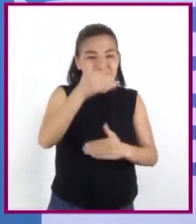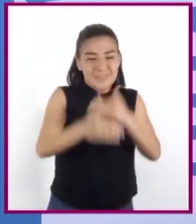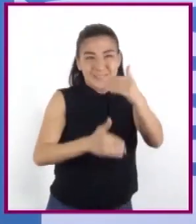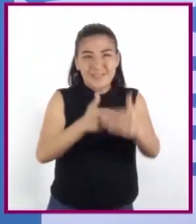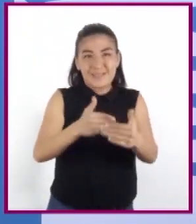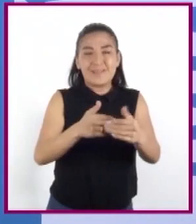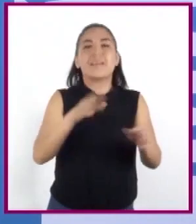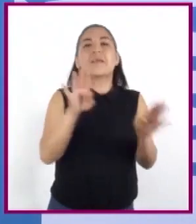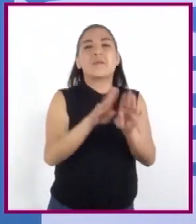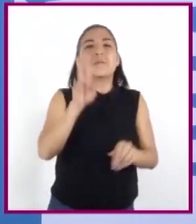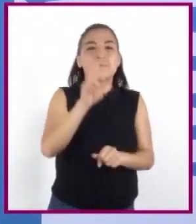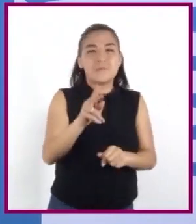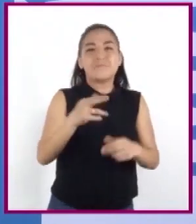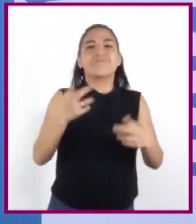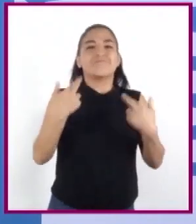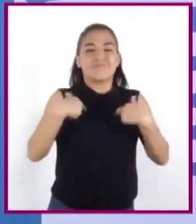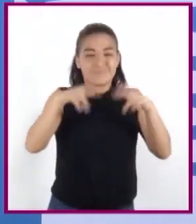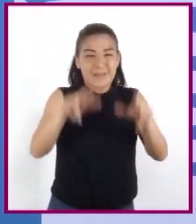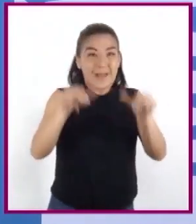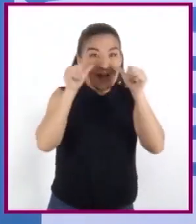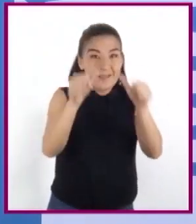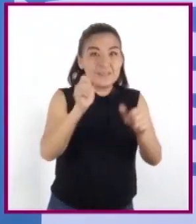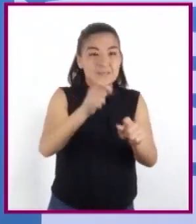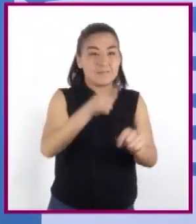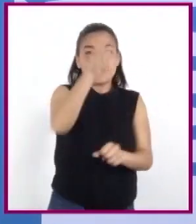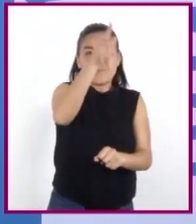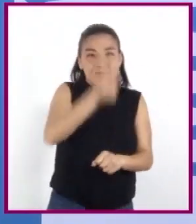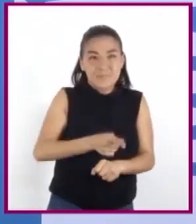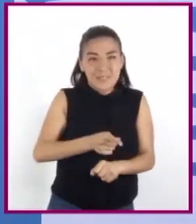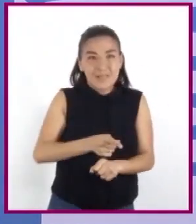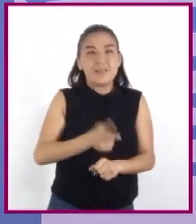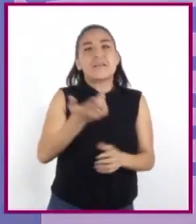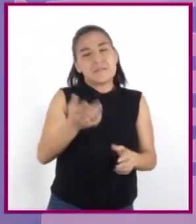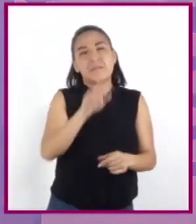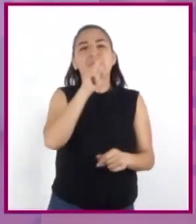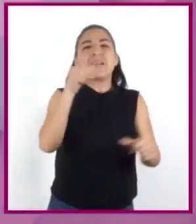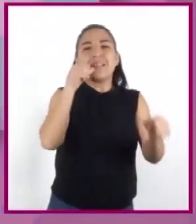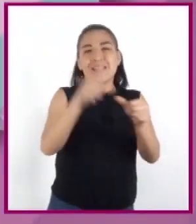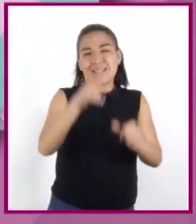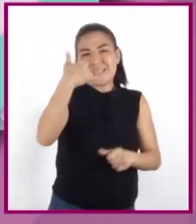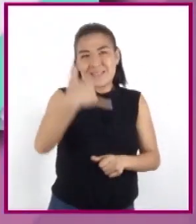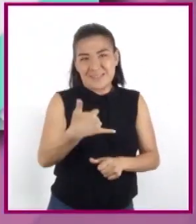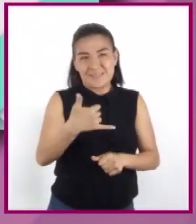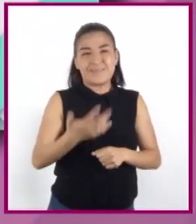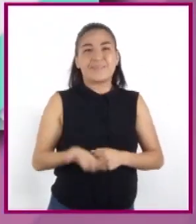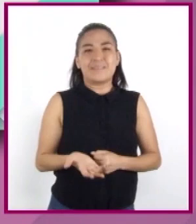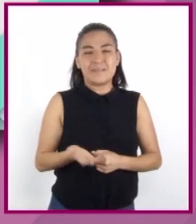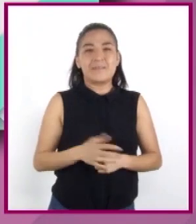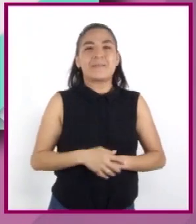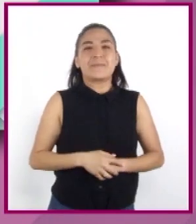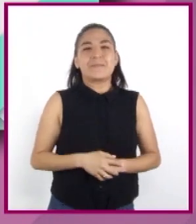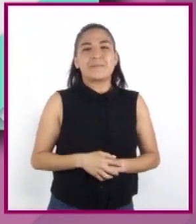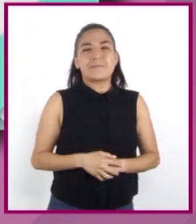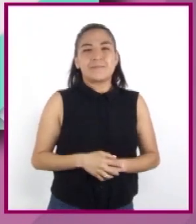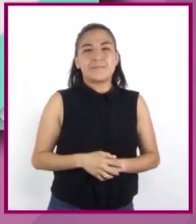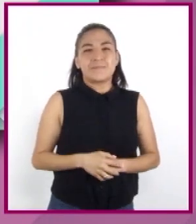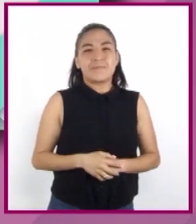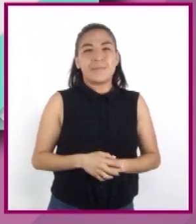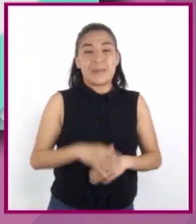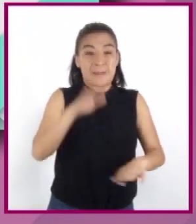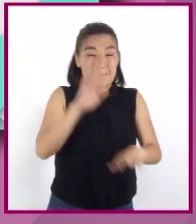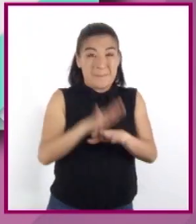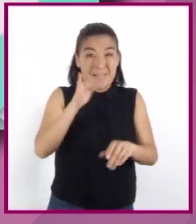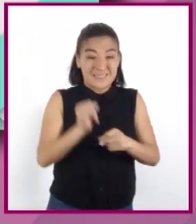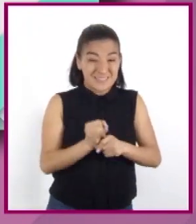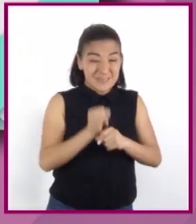si prestamos atención al eje vertical o bien el eje Y, es decir, entre más